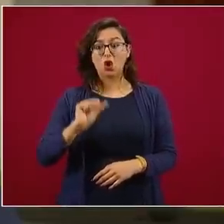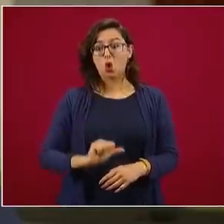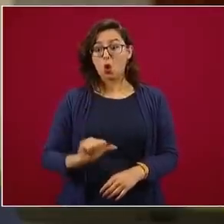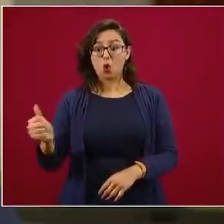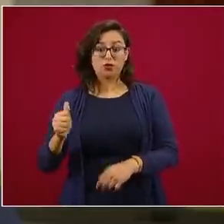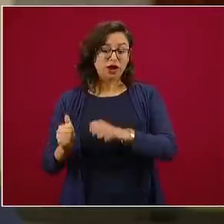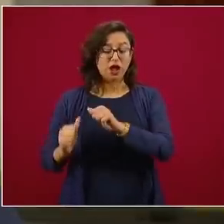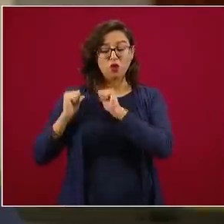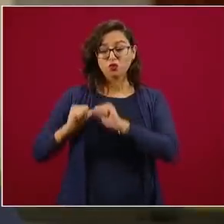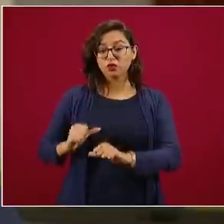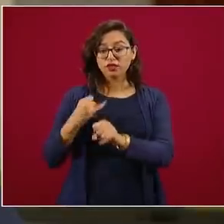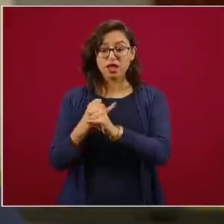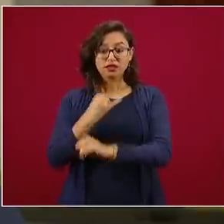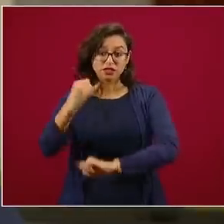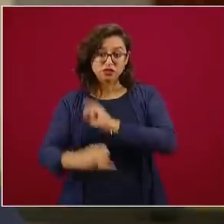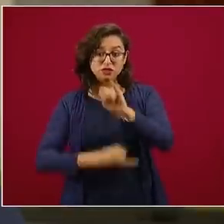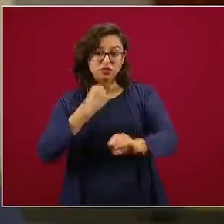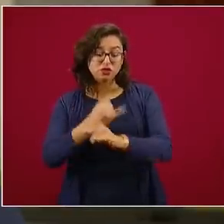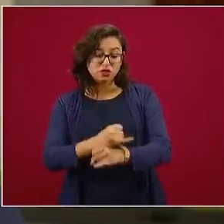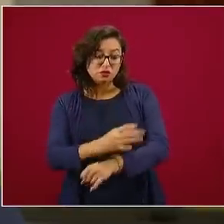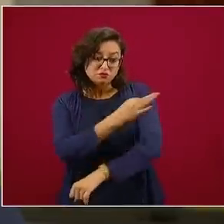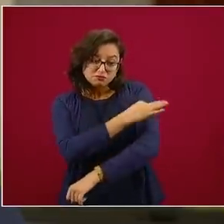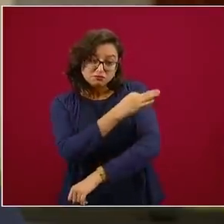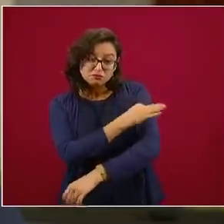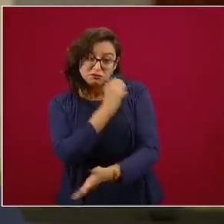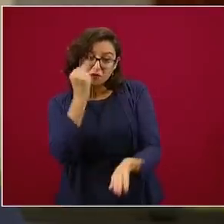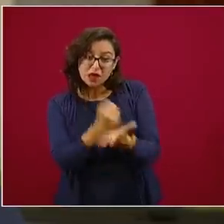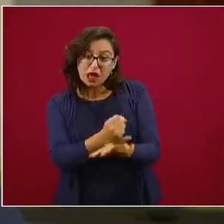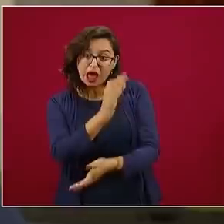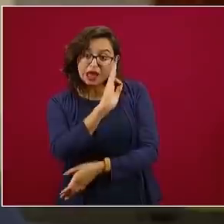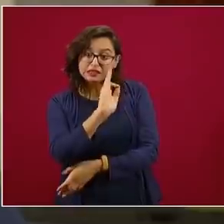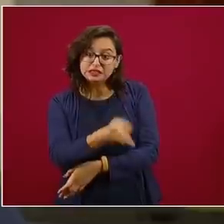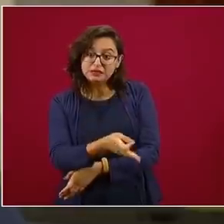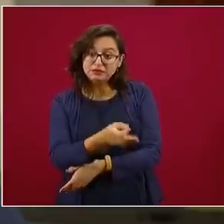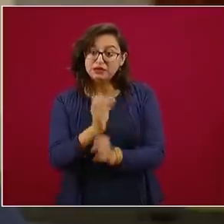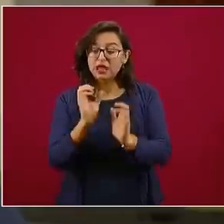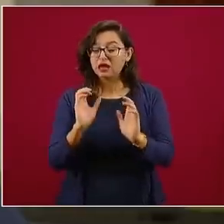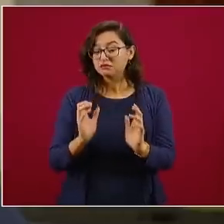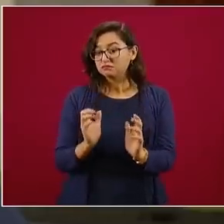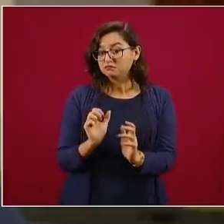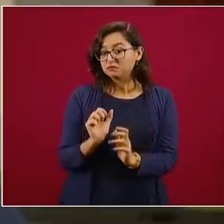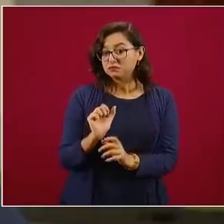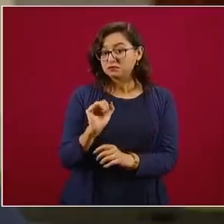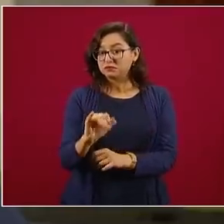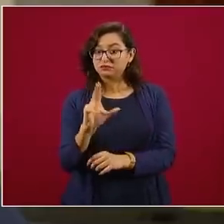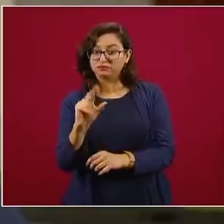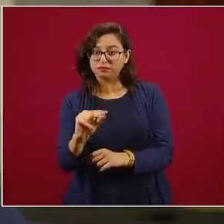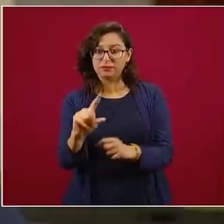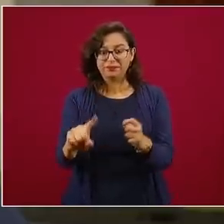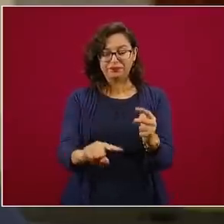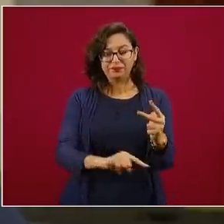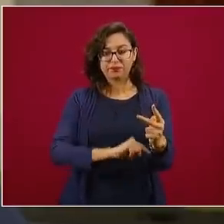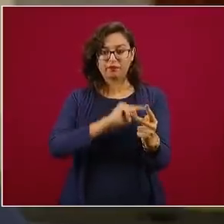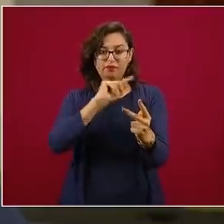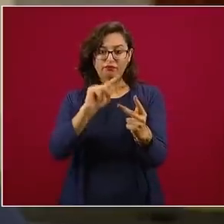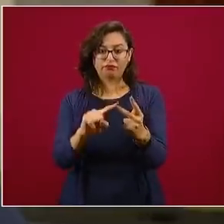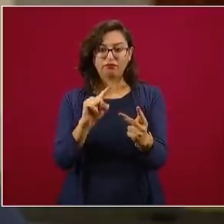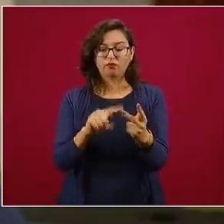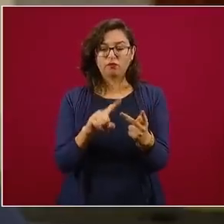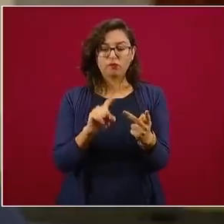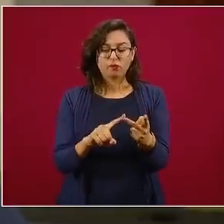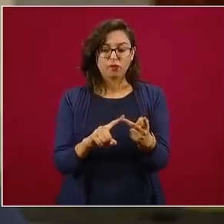internacional va a aprobar esta vacuna o la fase 3 de la vacuna. 2, ¿qué criterio se va a seguir